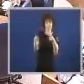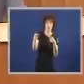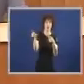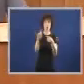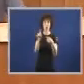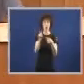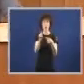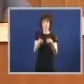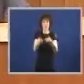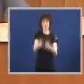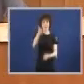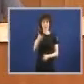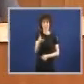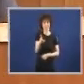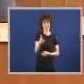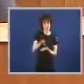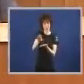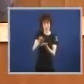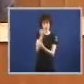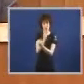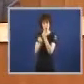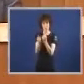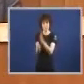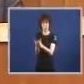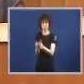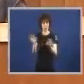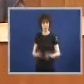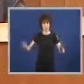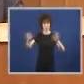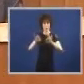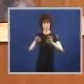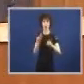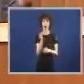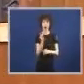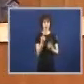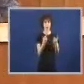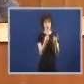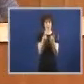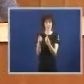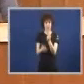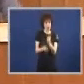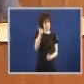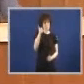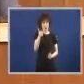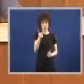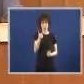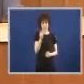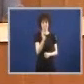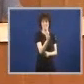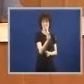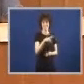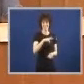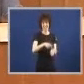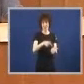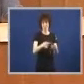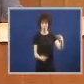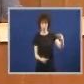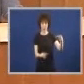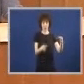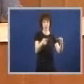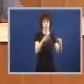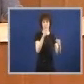dereitos, nin nos servicios, nin na economía productiva. Hai unha necesidade maior de financiar o endeudamento e entonces eso que